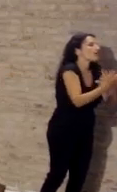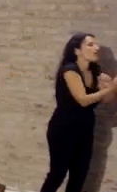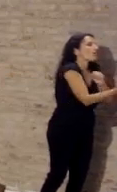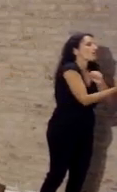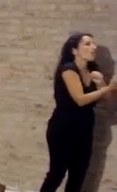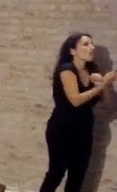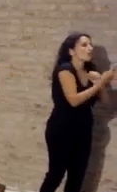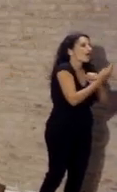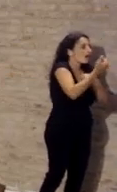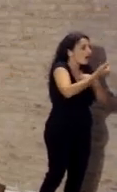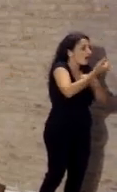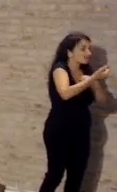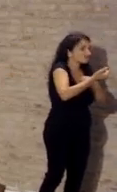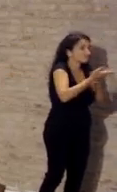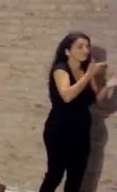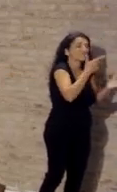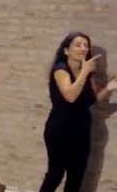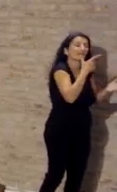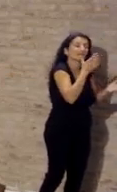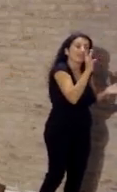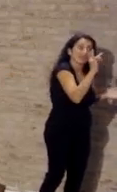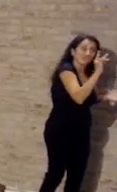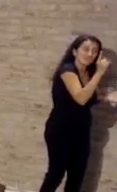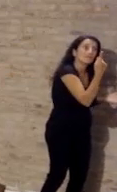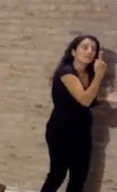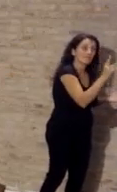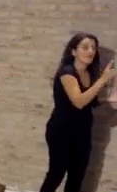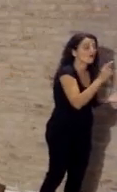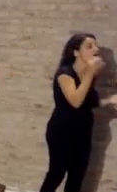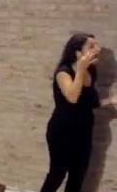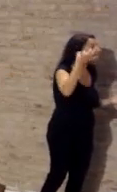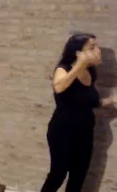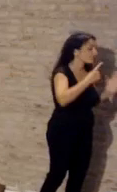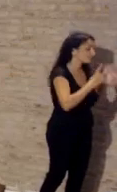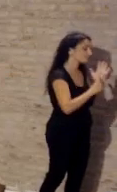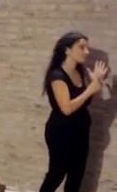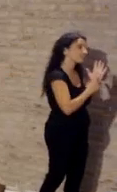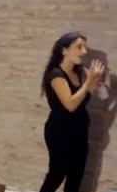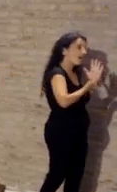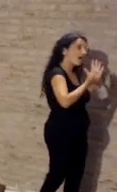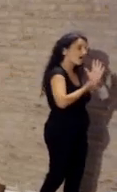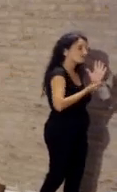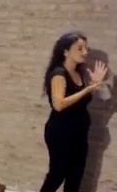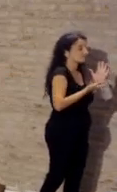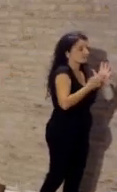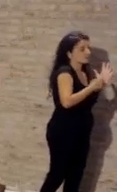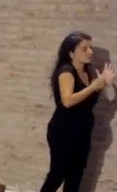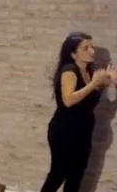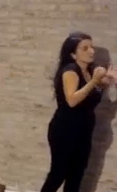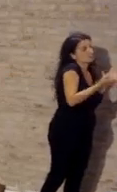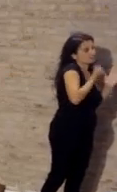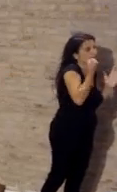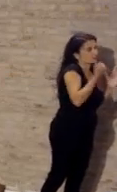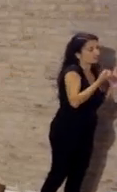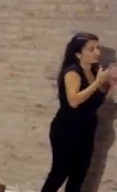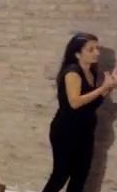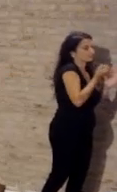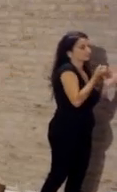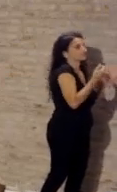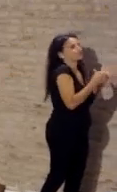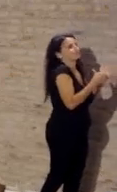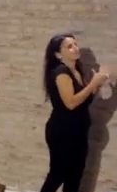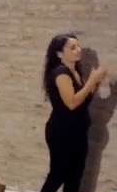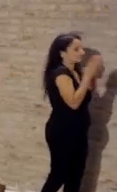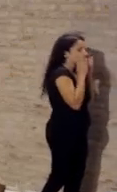protección Que bueno que es lejana que es difícil pero que nos garantiza un montón de cuestiones y bueno eh